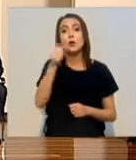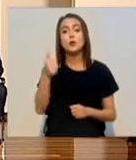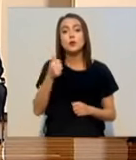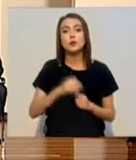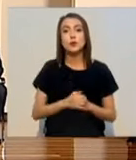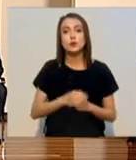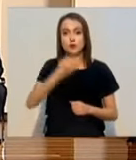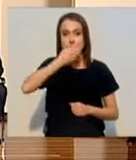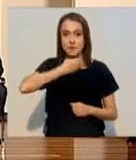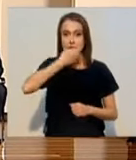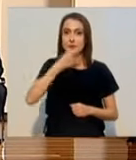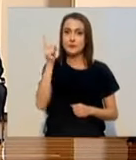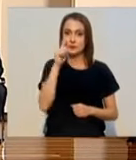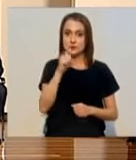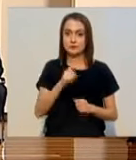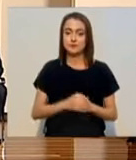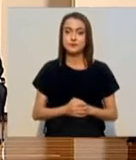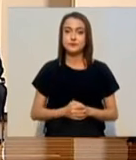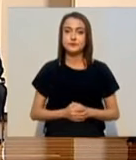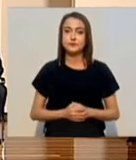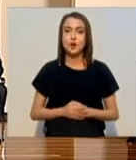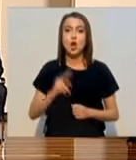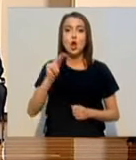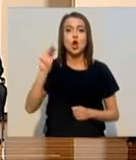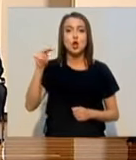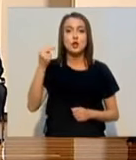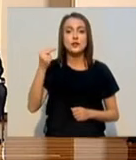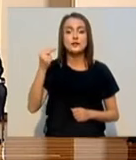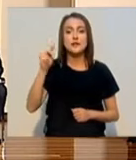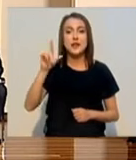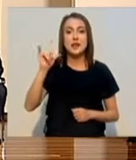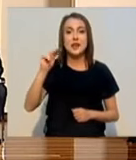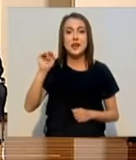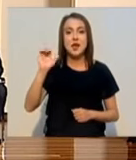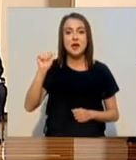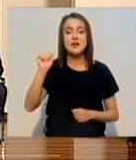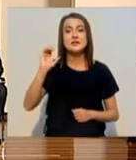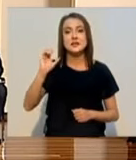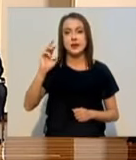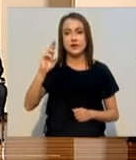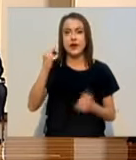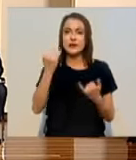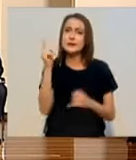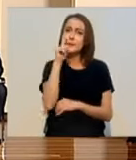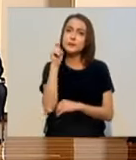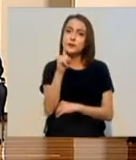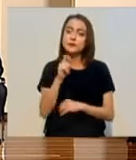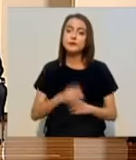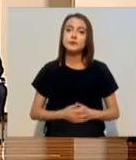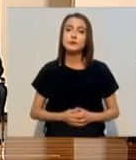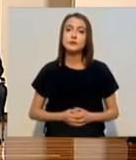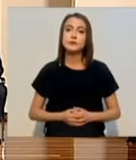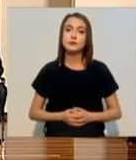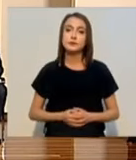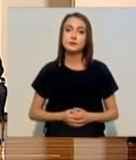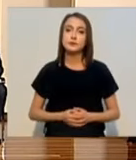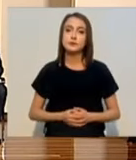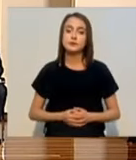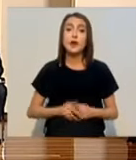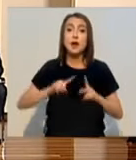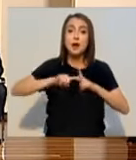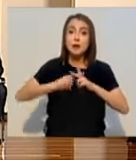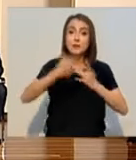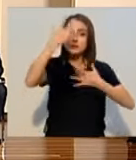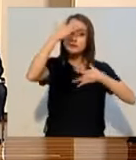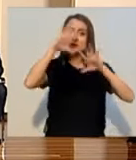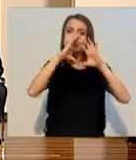el doctor Román Macaya, el medio Noticias en Línea CR. Nos hace la siguiente consulta. Al inicio